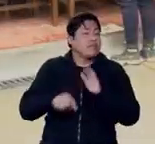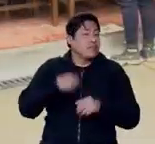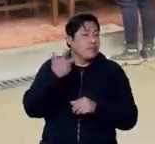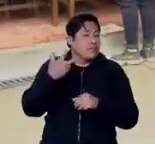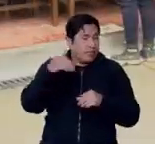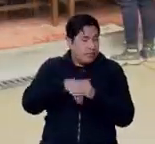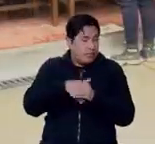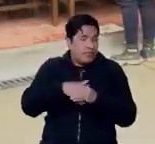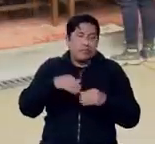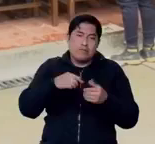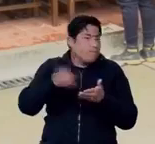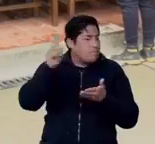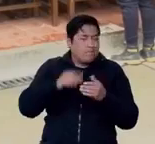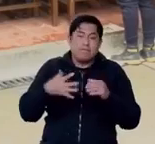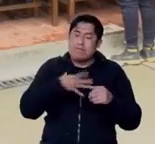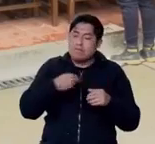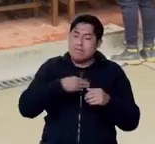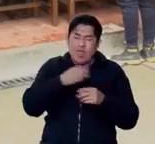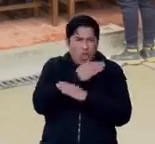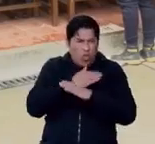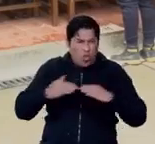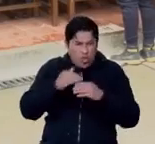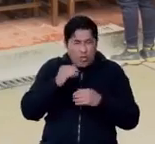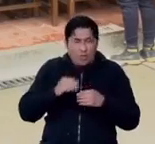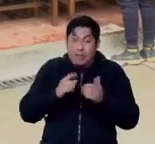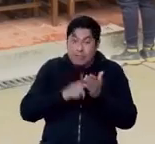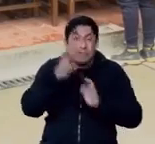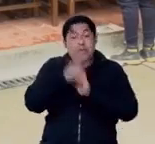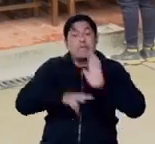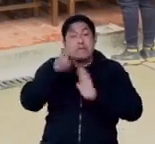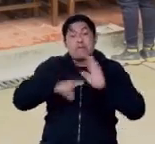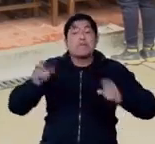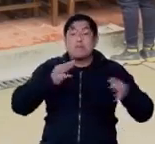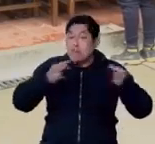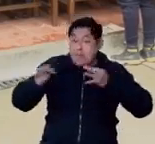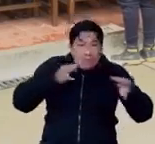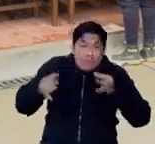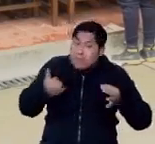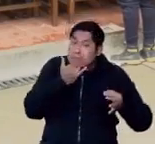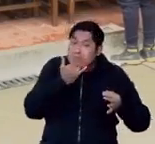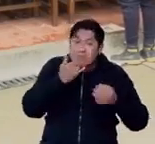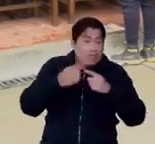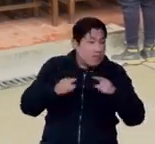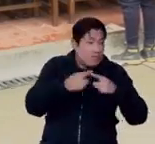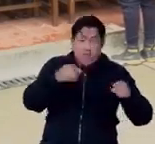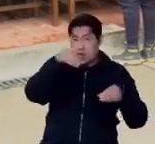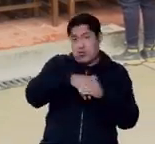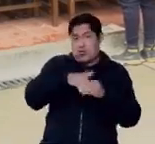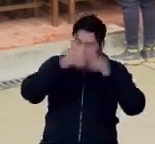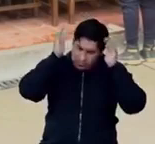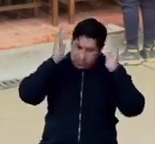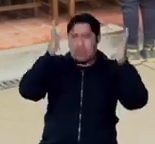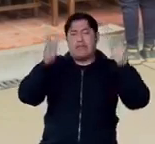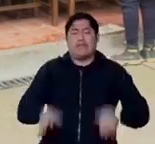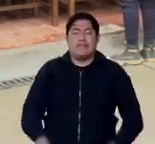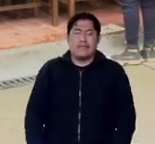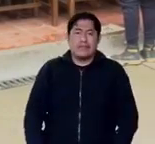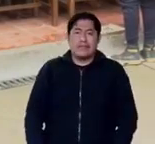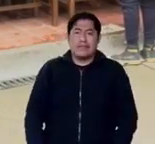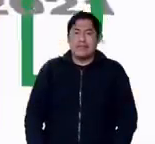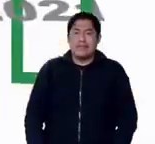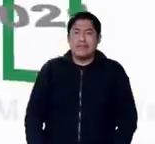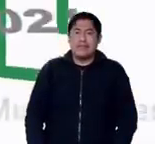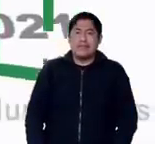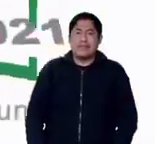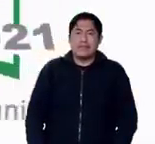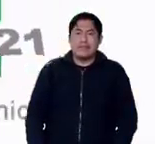ley reconoce tres tipos de votos: el voto válido, el blanco y también el nulo. En este vídeo se explica de manera detallada los tipos de voto. Atención.